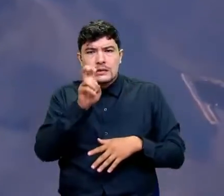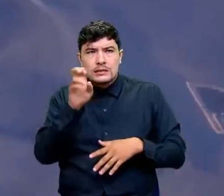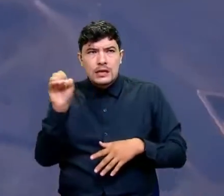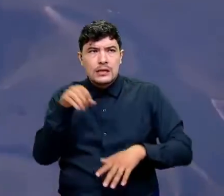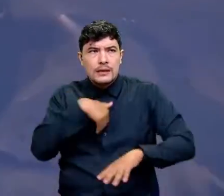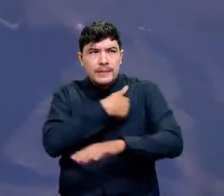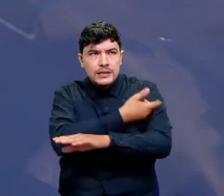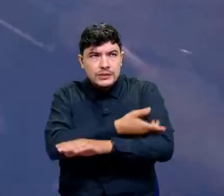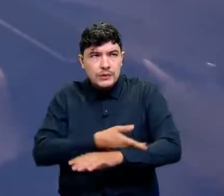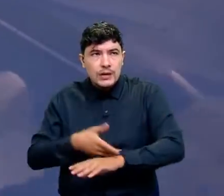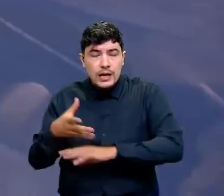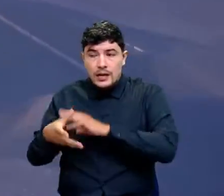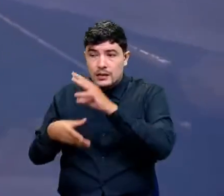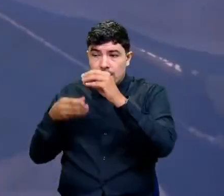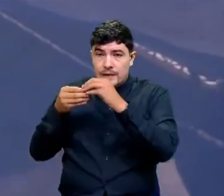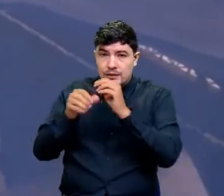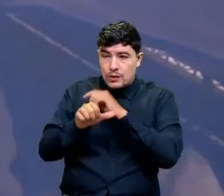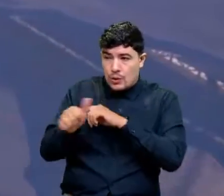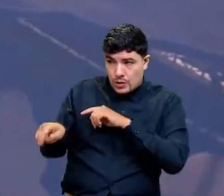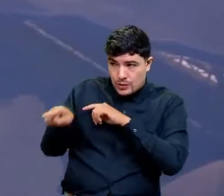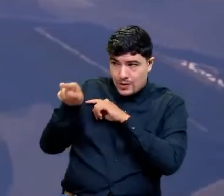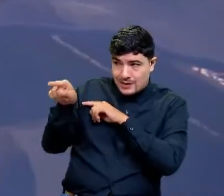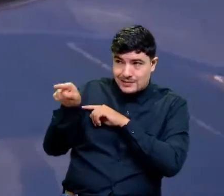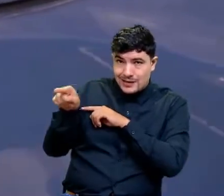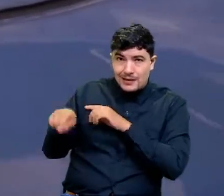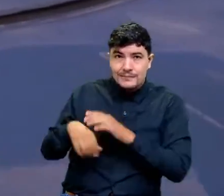pesos, igual que la otra que está allá,